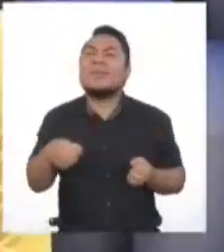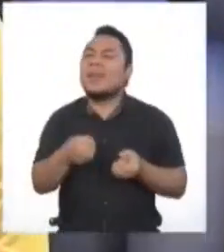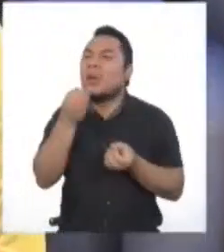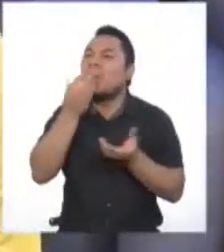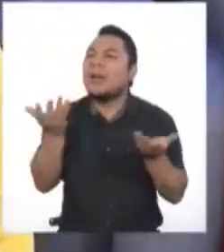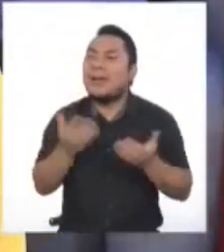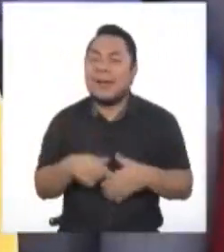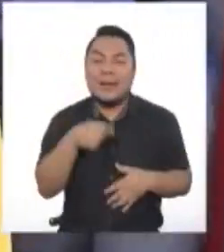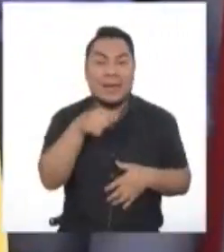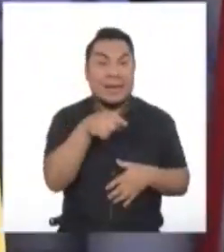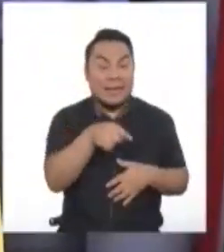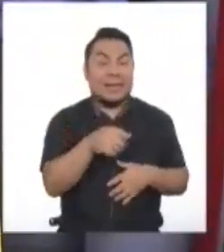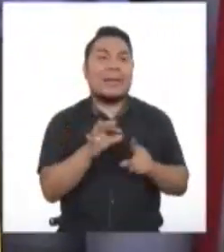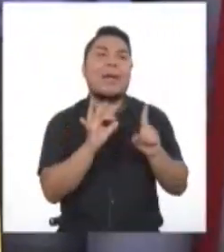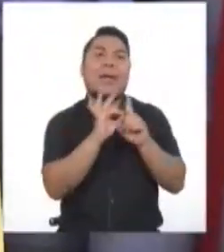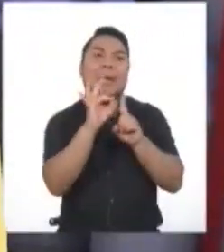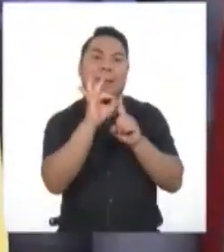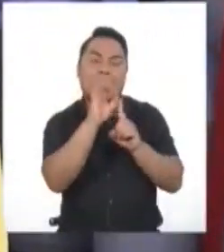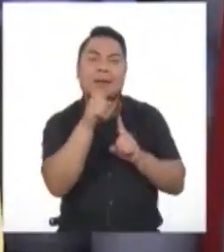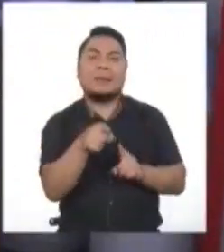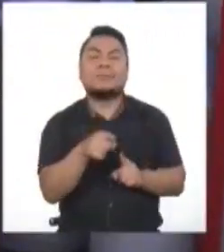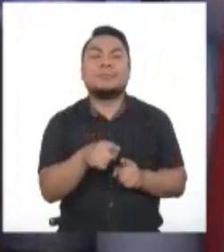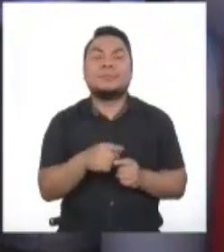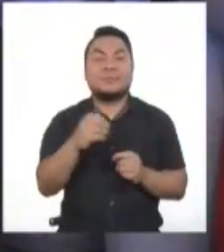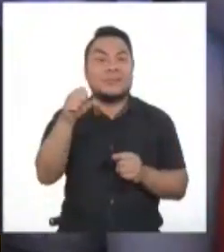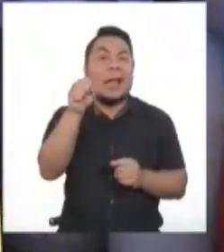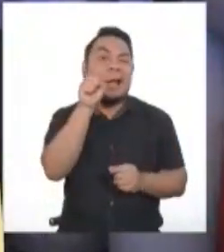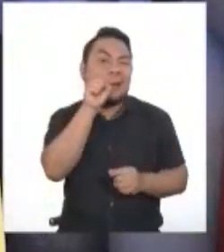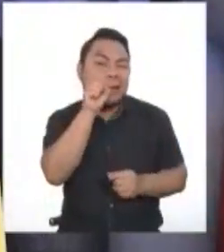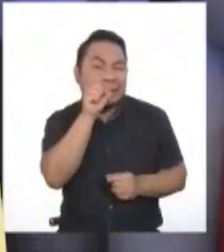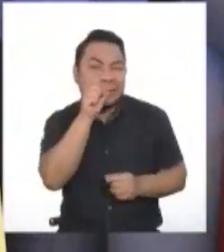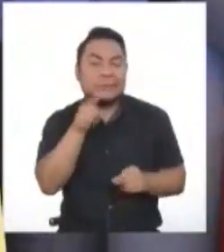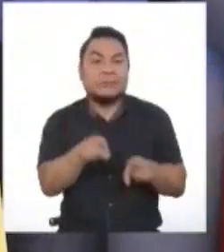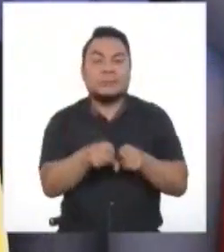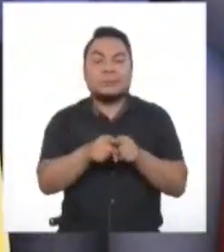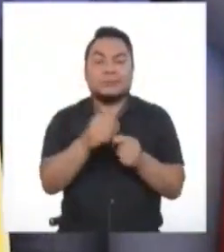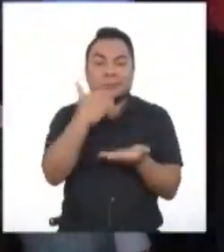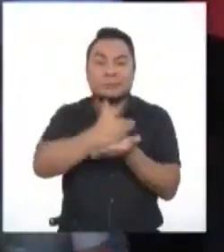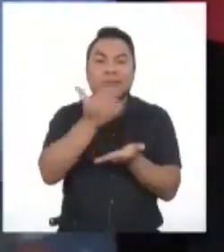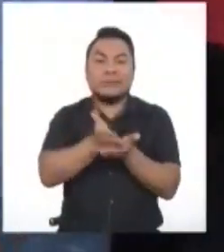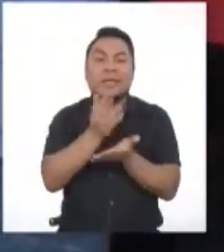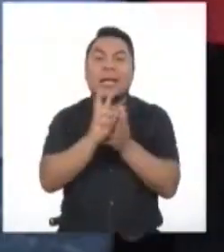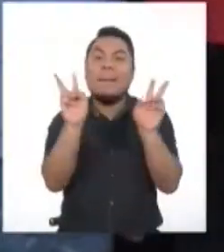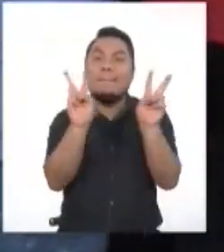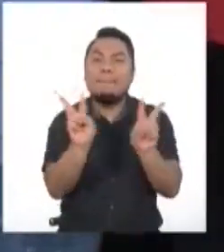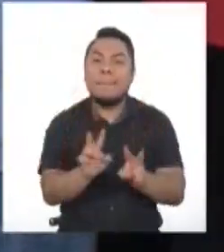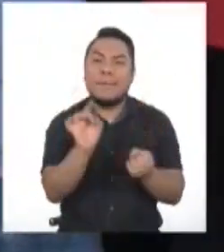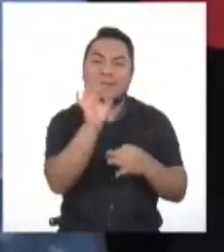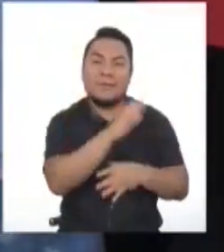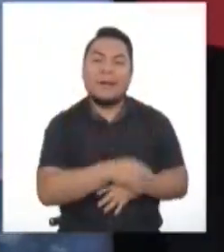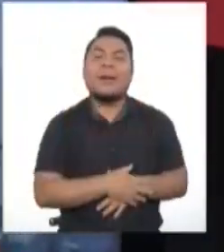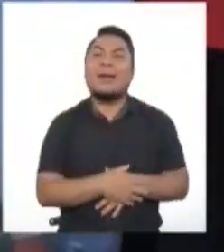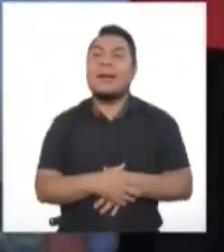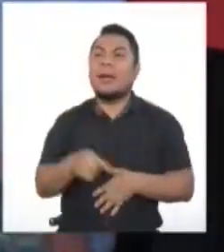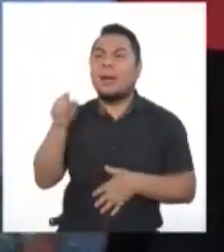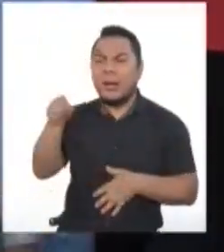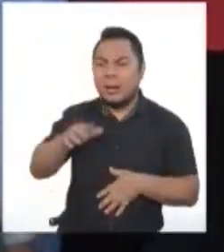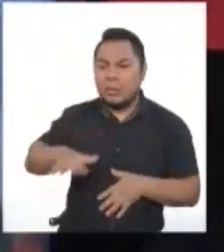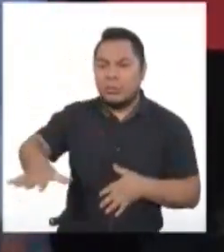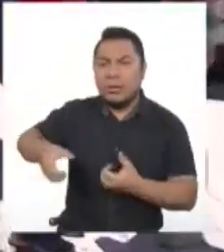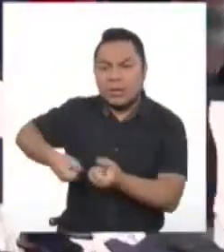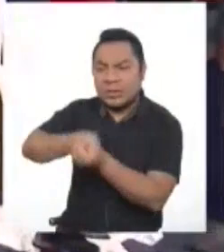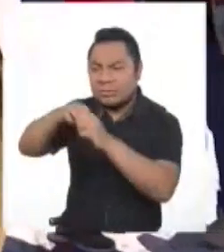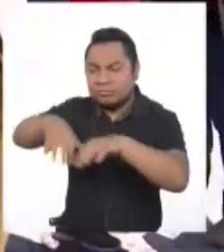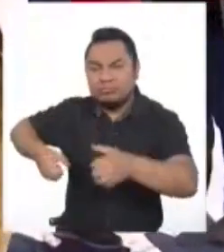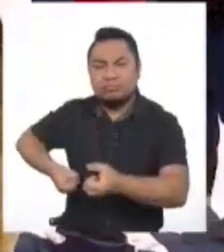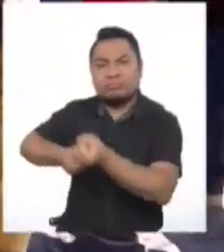La alberja, la zanahoria, la beterraga, los nabos. Sí, frutos en las chacras. ¿Y